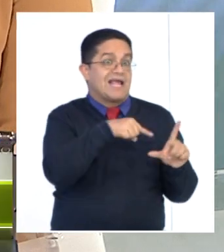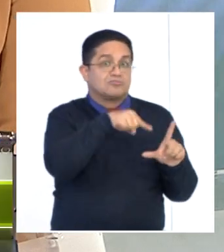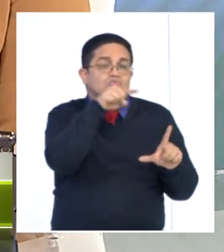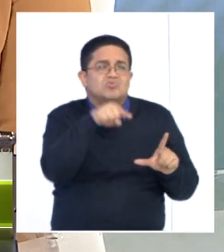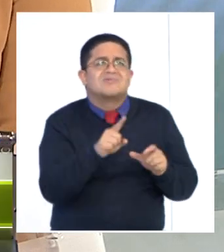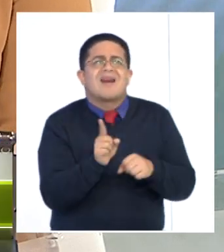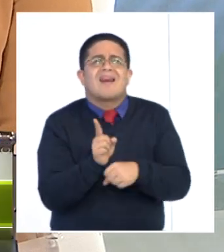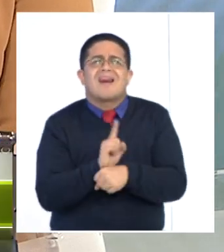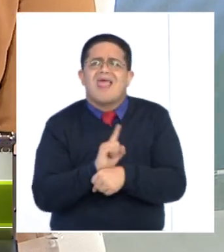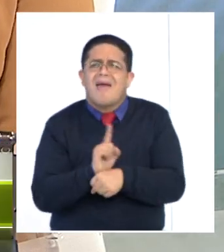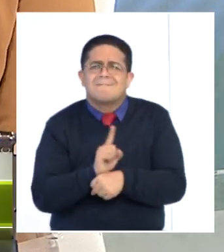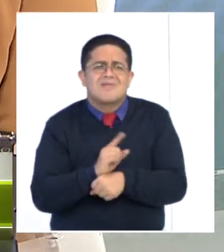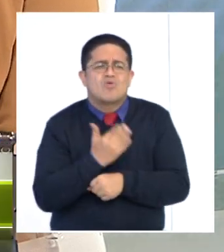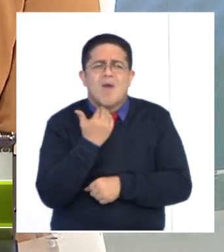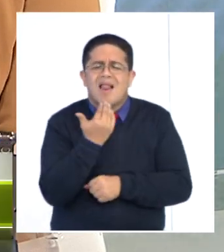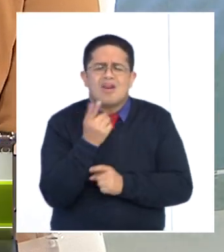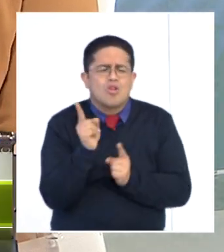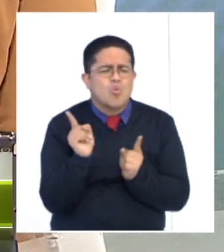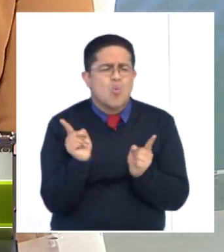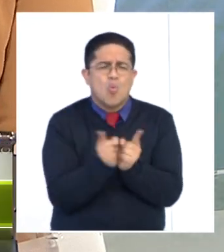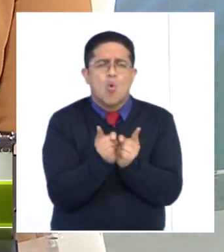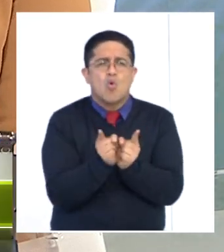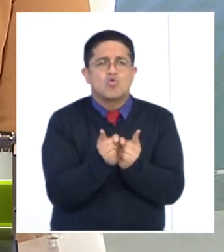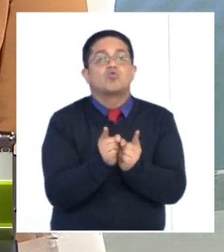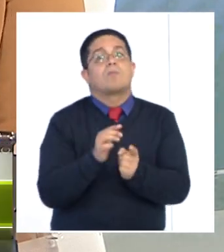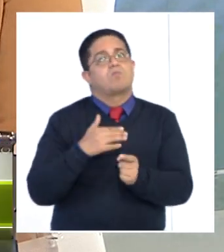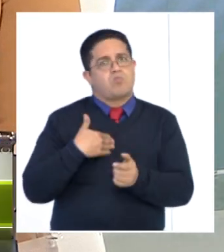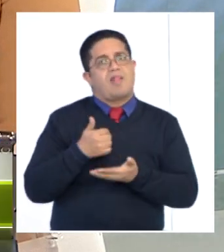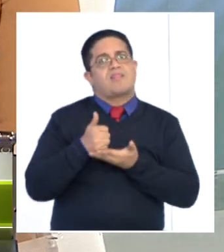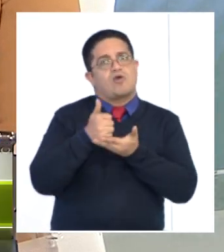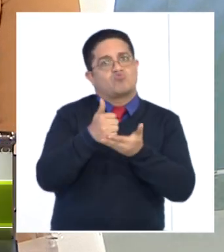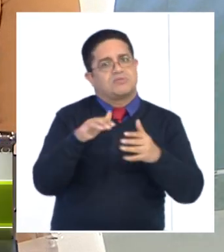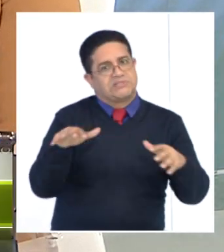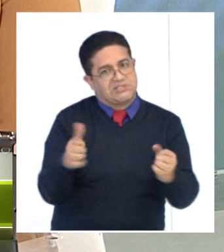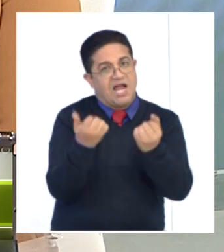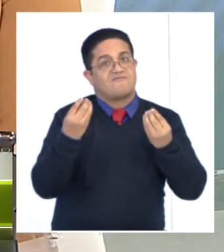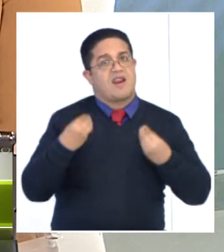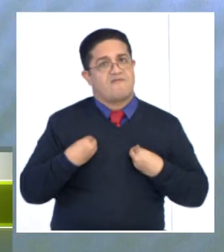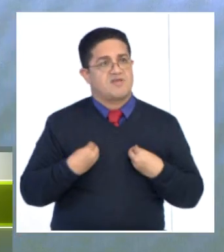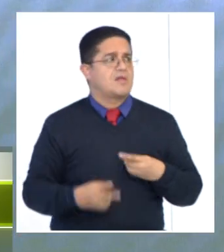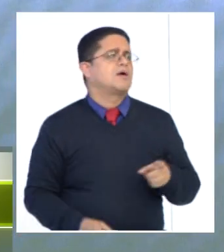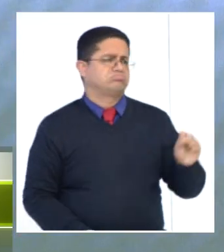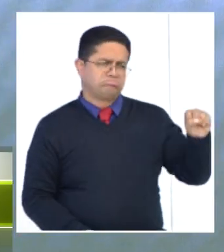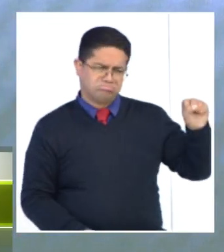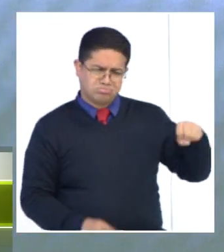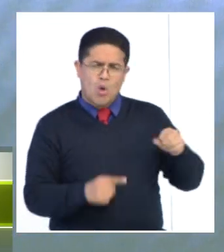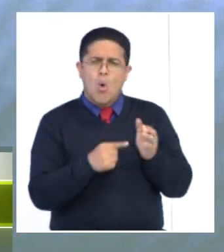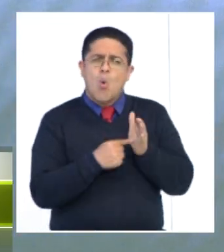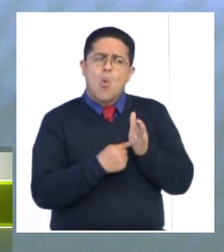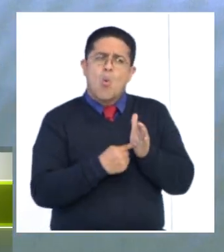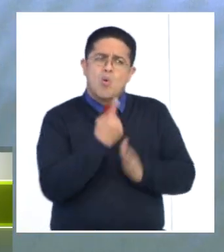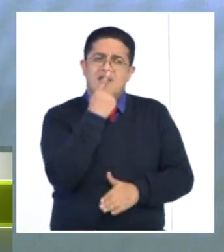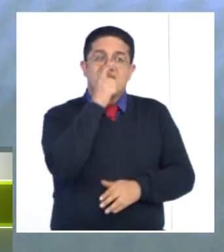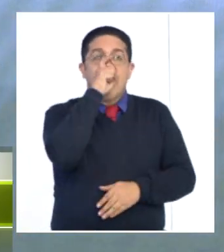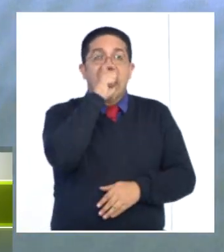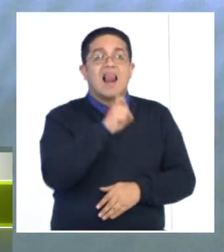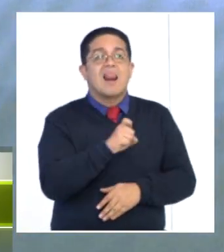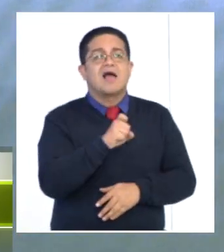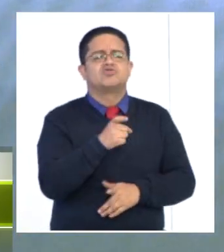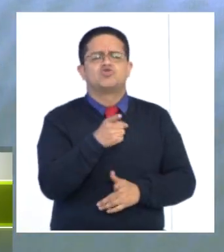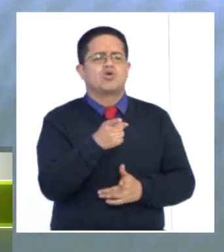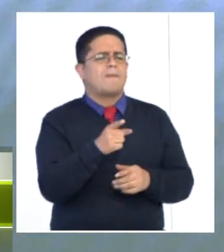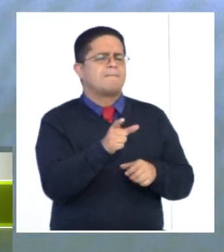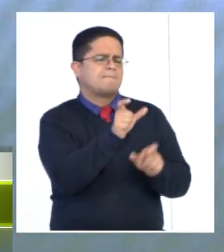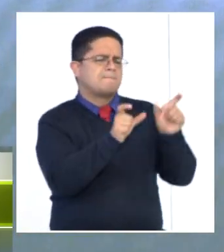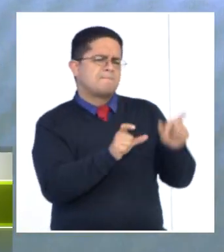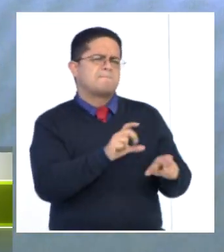rápidos. Son cuestiones de segundos que te pueden salvar la vida. Total, total. Una vez al año es la evaluación urológica. ¿Qué hace el médico a